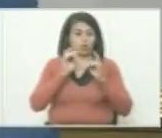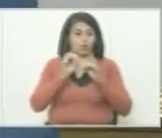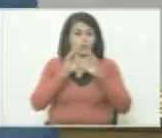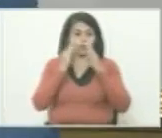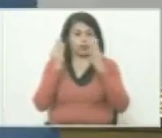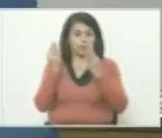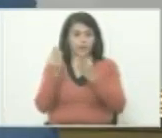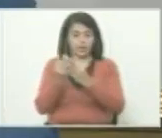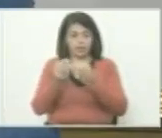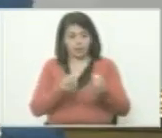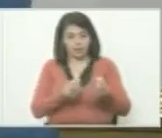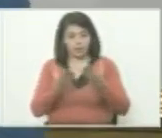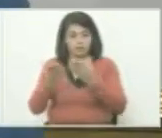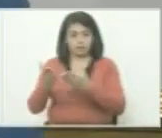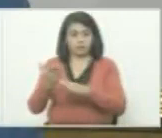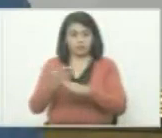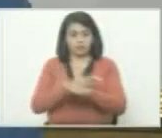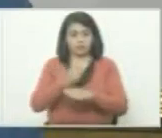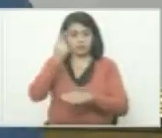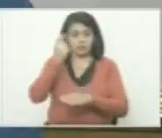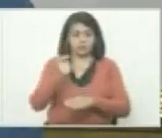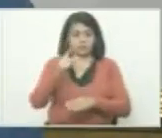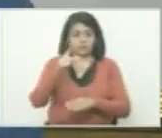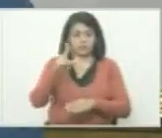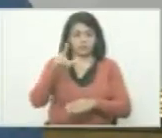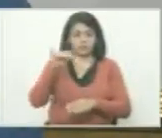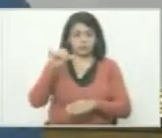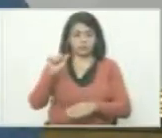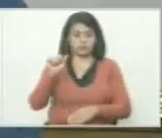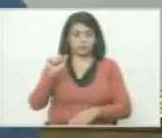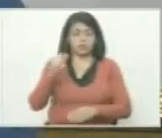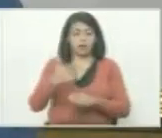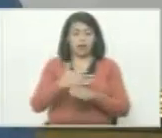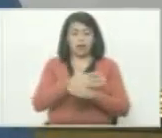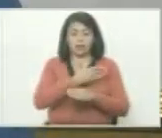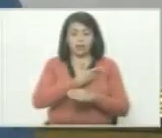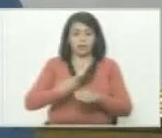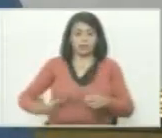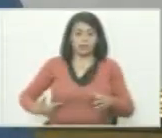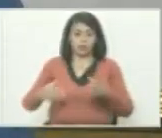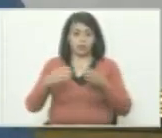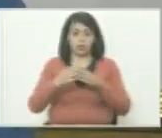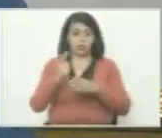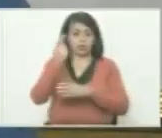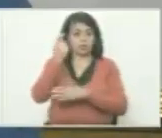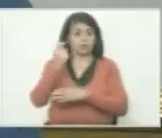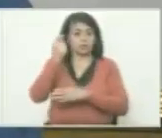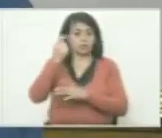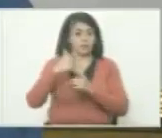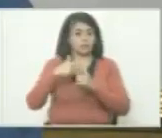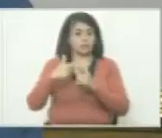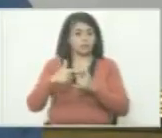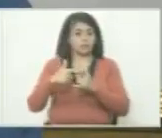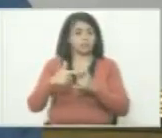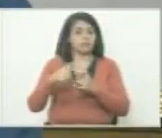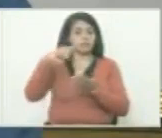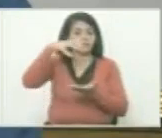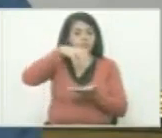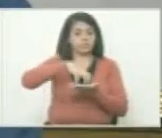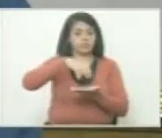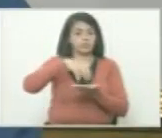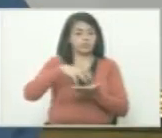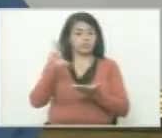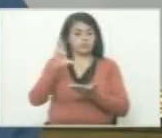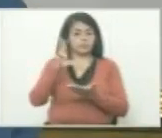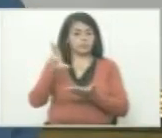los familiares del exdiputado Luis Enrique Oberto, expresidente de la Cámara de Diputados del extinto Congreso de